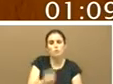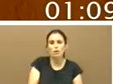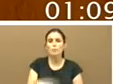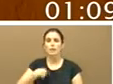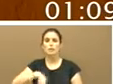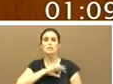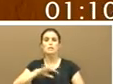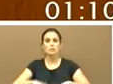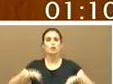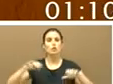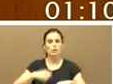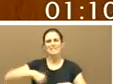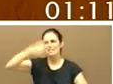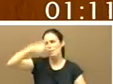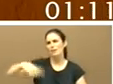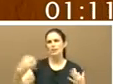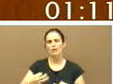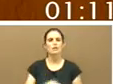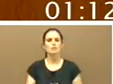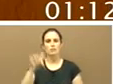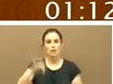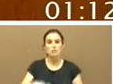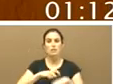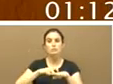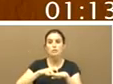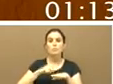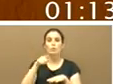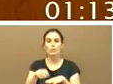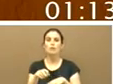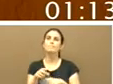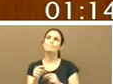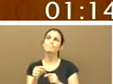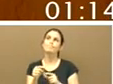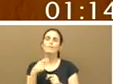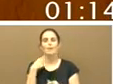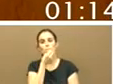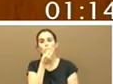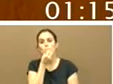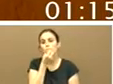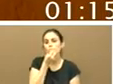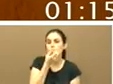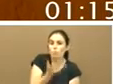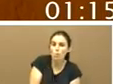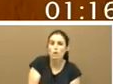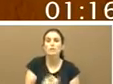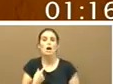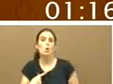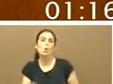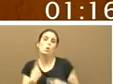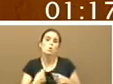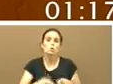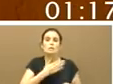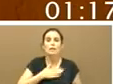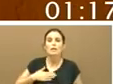señorías, es necesario tomar en consideración que este tipo de añorados propósitos por parte de algunos